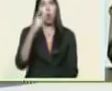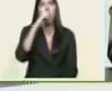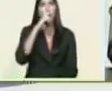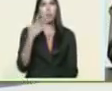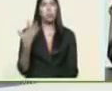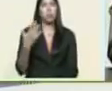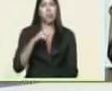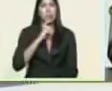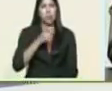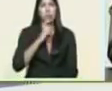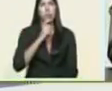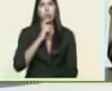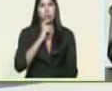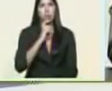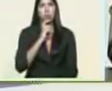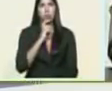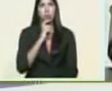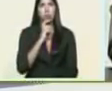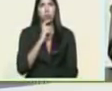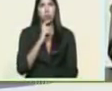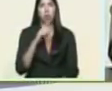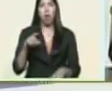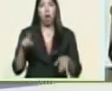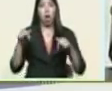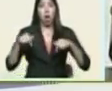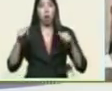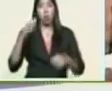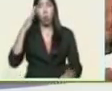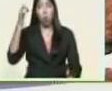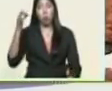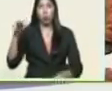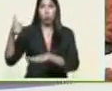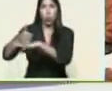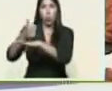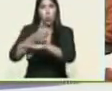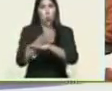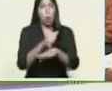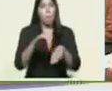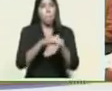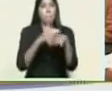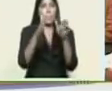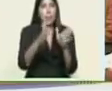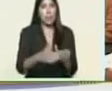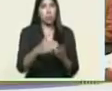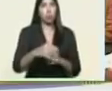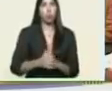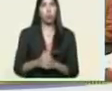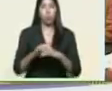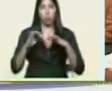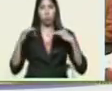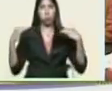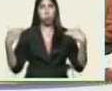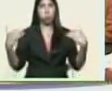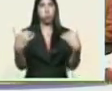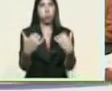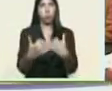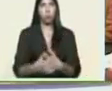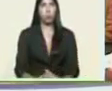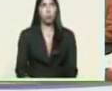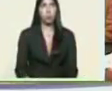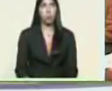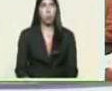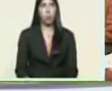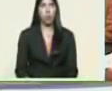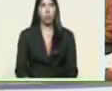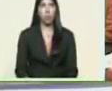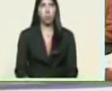bastante complejo. Estamos en Consejo de Ministros, un saludo, vicepresidente ejecutivo, Tarek El Aissami,